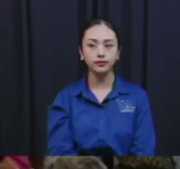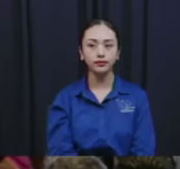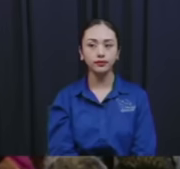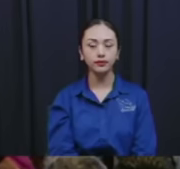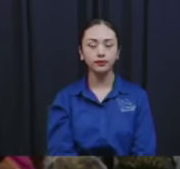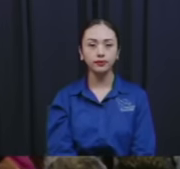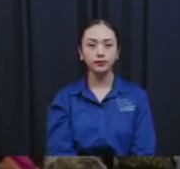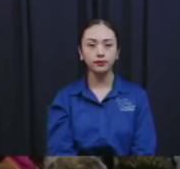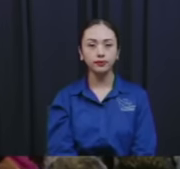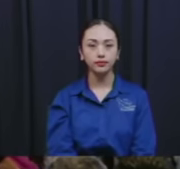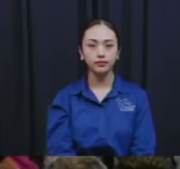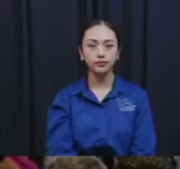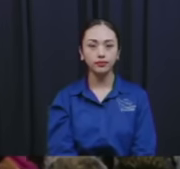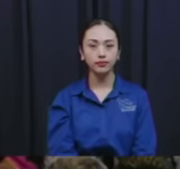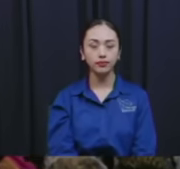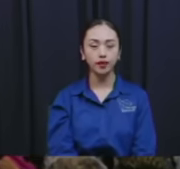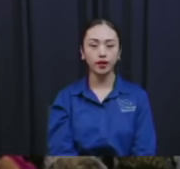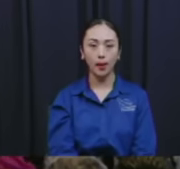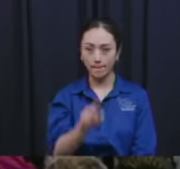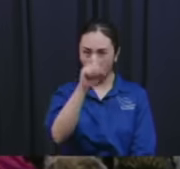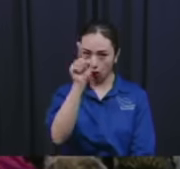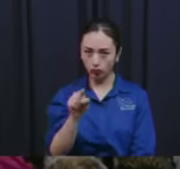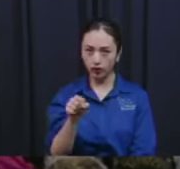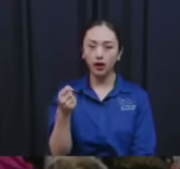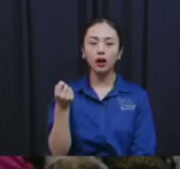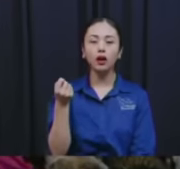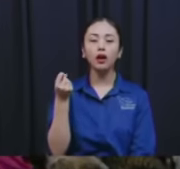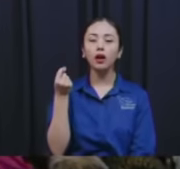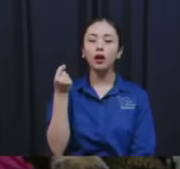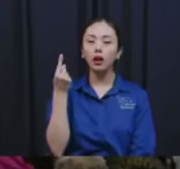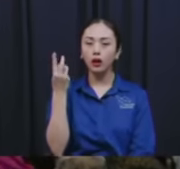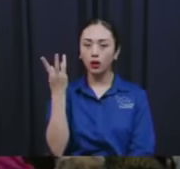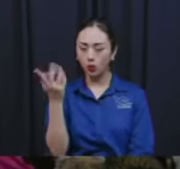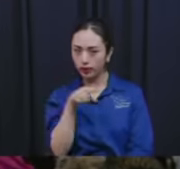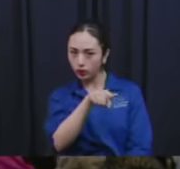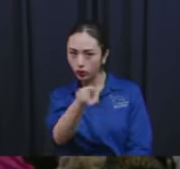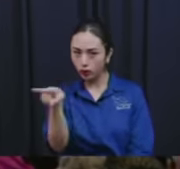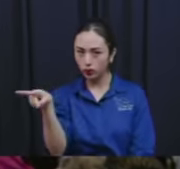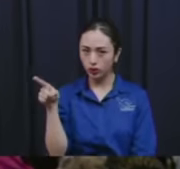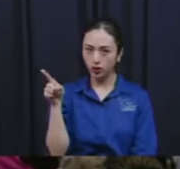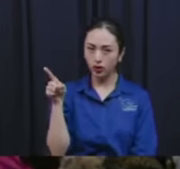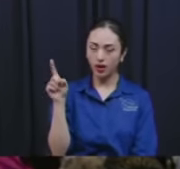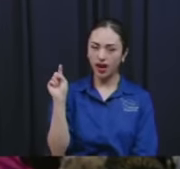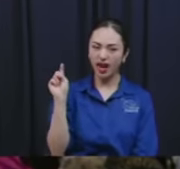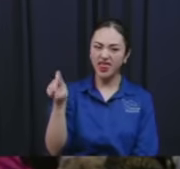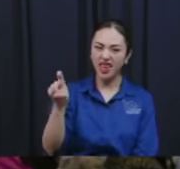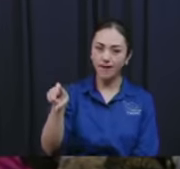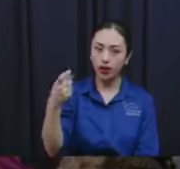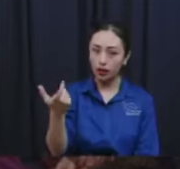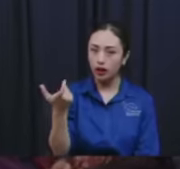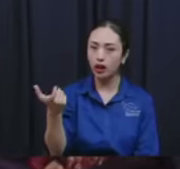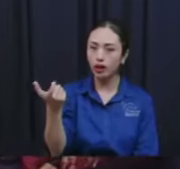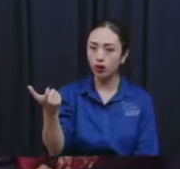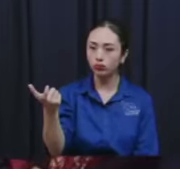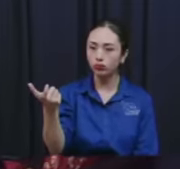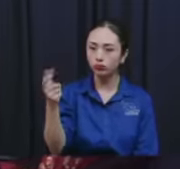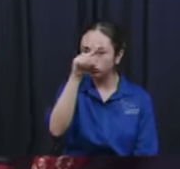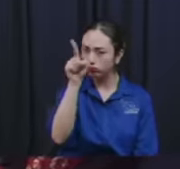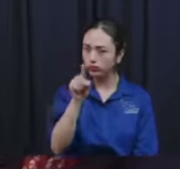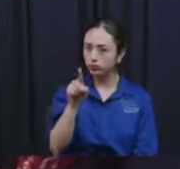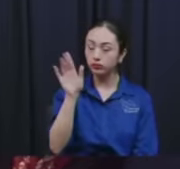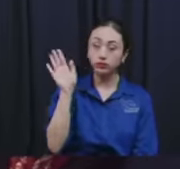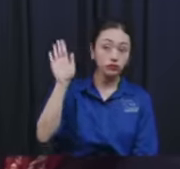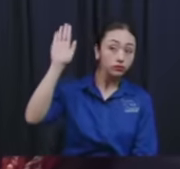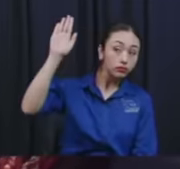diciendo Cuántos de algo de dinero no se preocupe levante la mano ahorita vamos a orar para que el